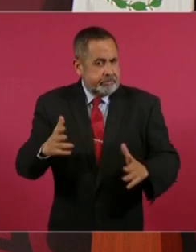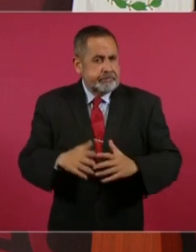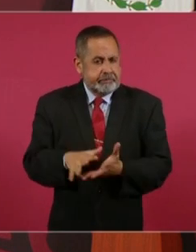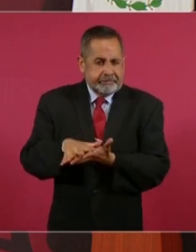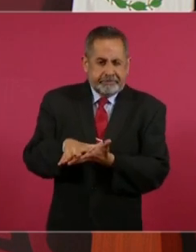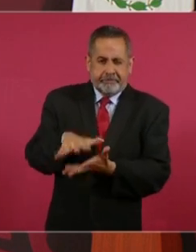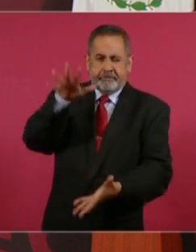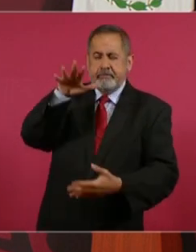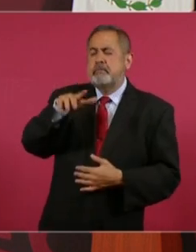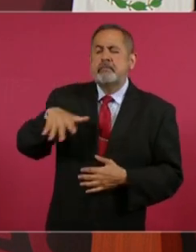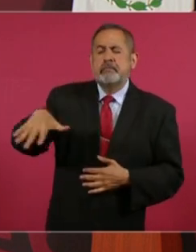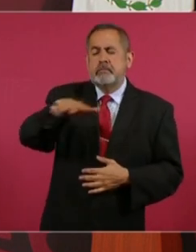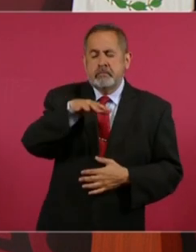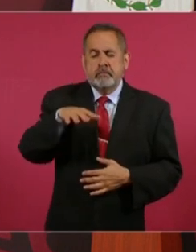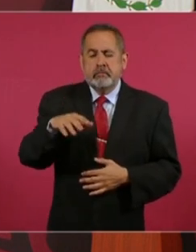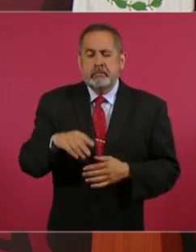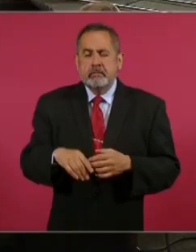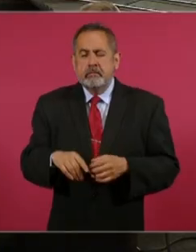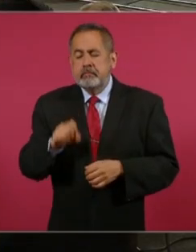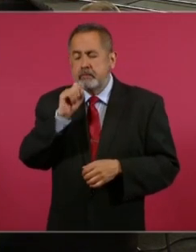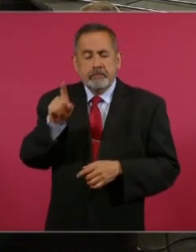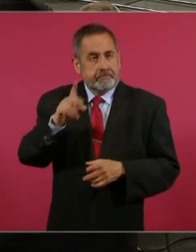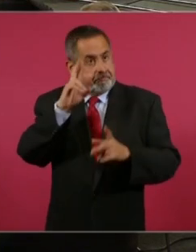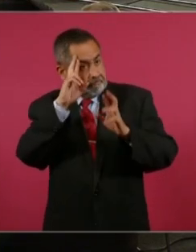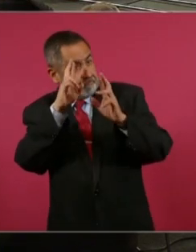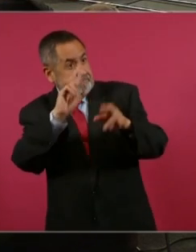en general y de la autoridad.